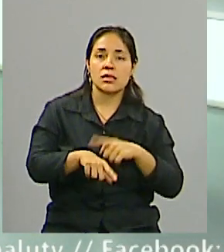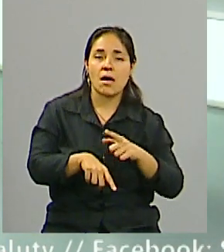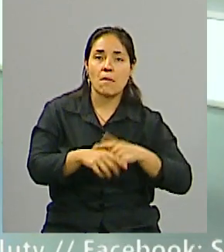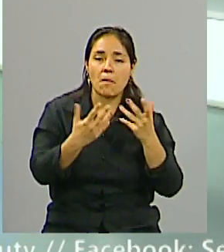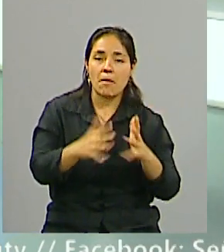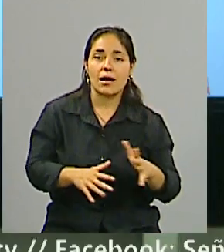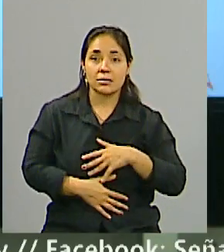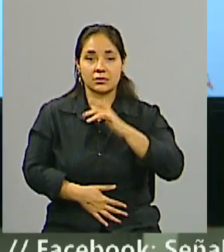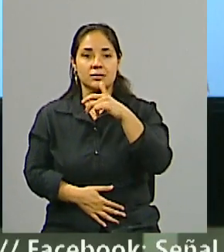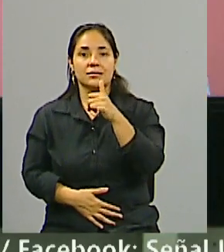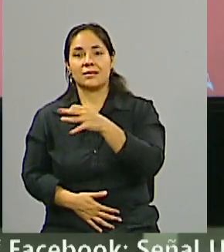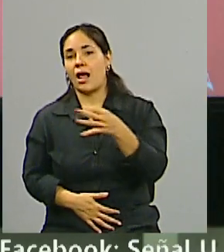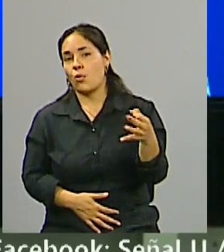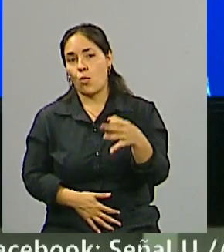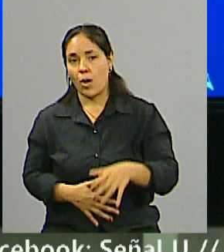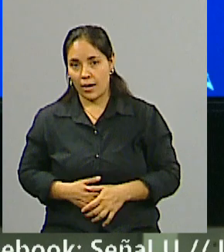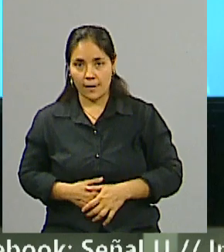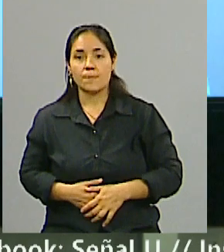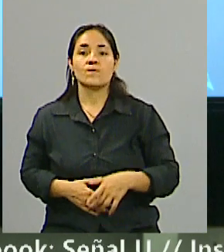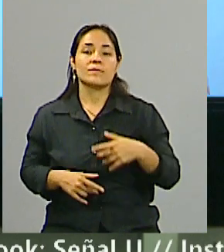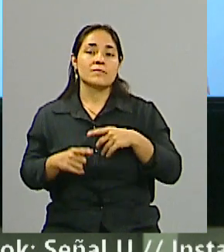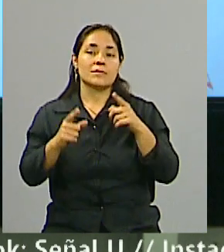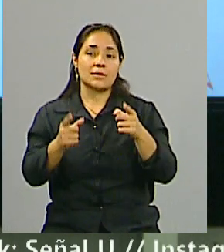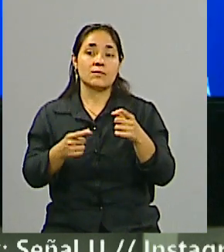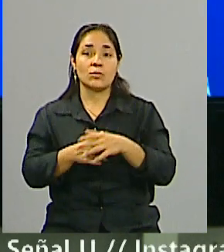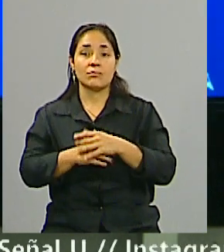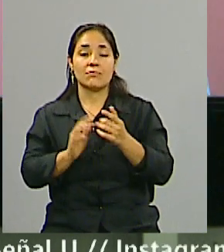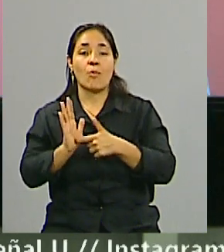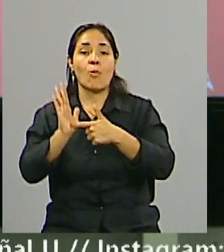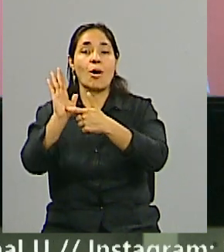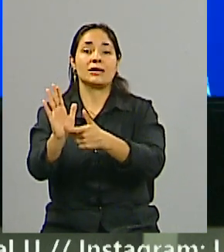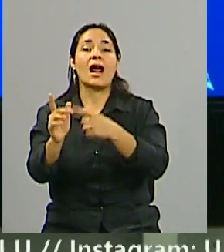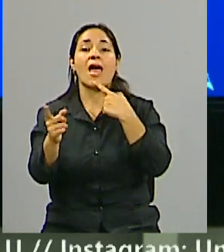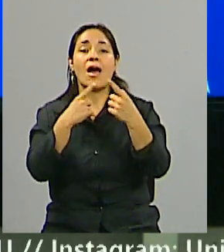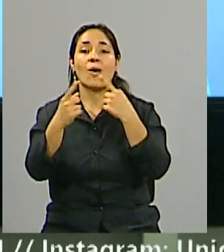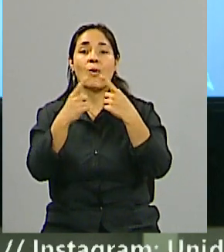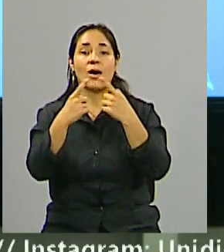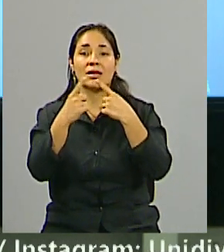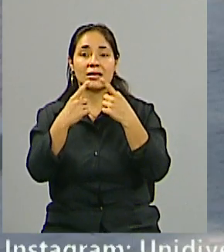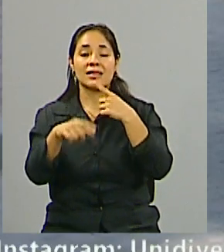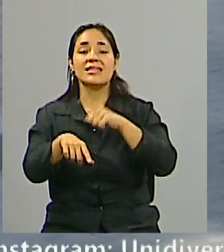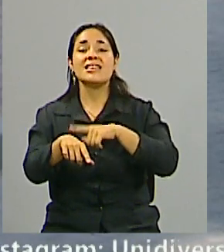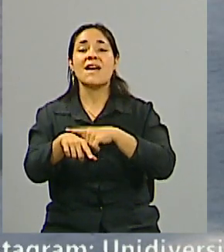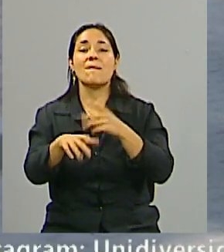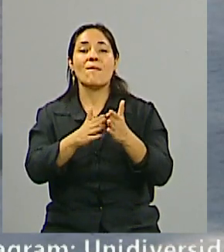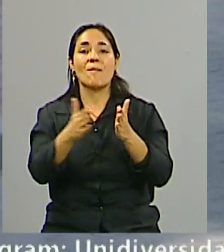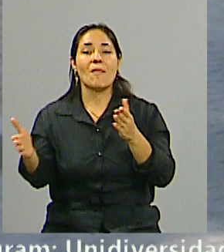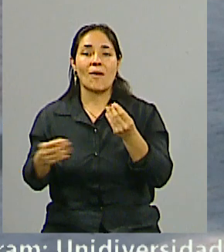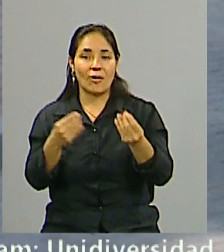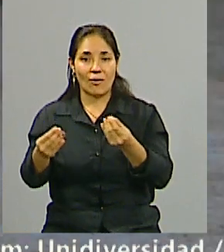¿no? Sí, absolutamente pasa eso, y lo que lo están revelando las encuestas de uso del tiempo. Porque en